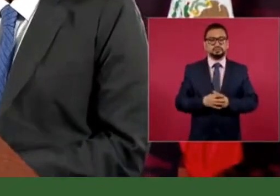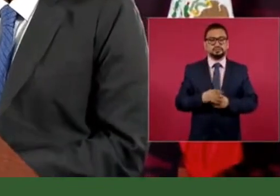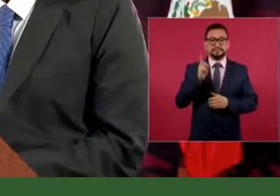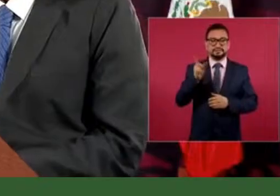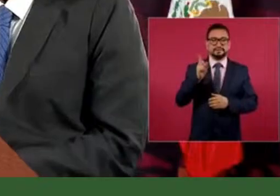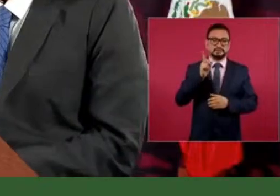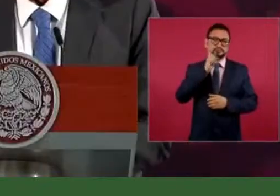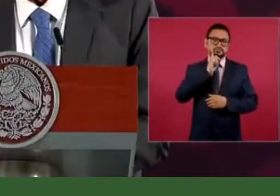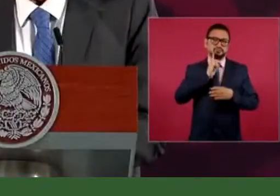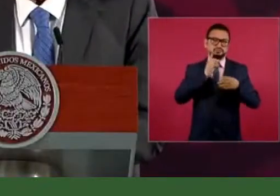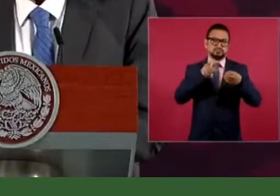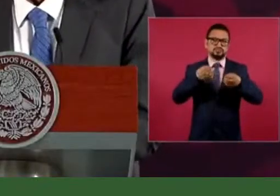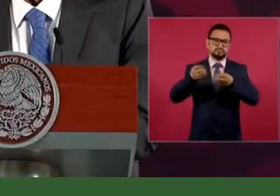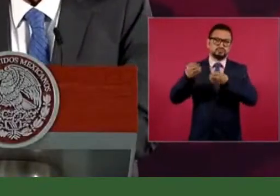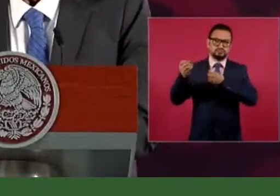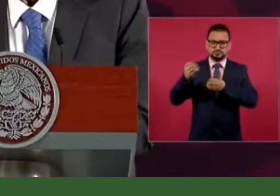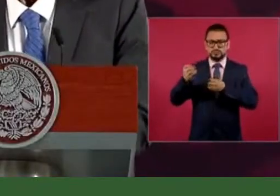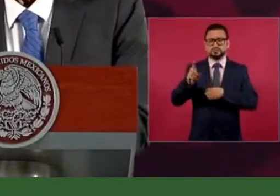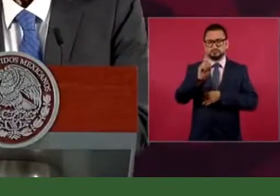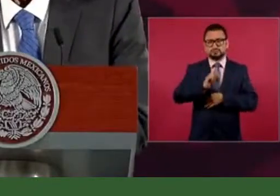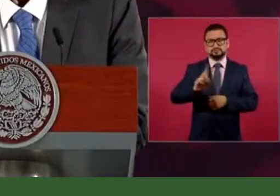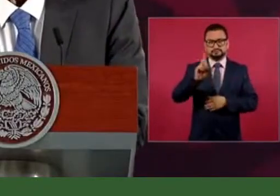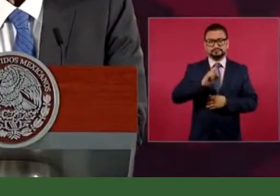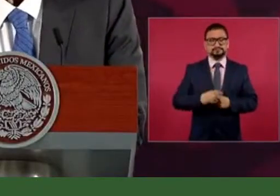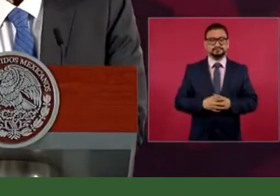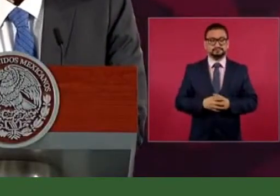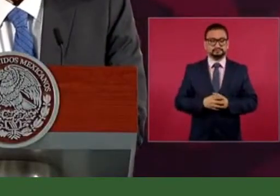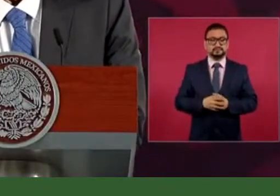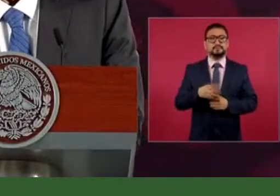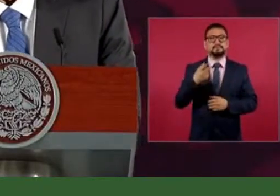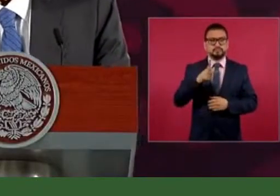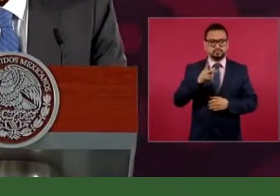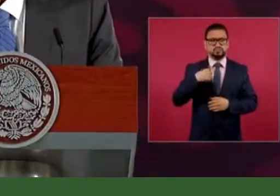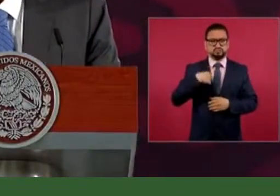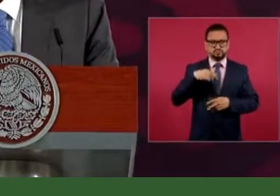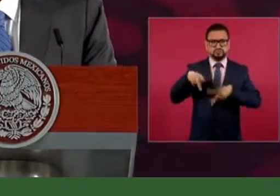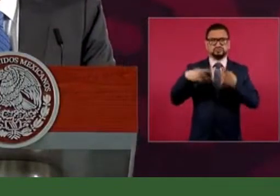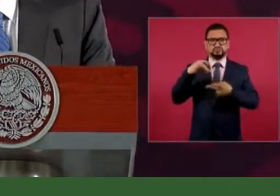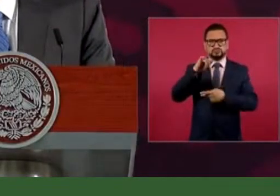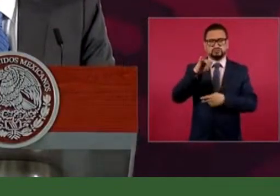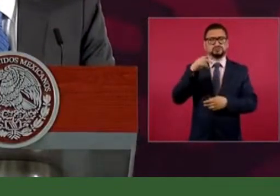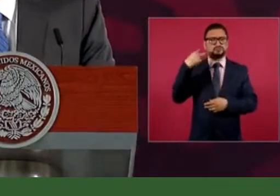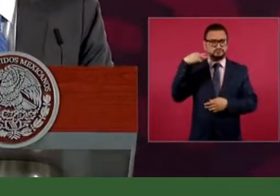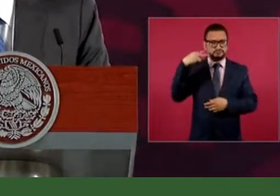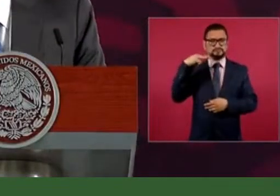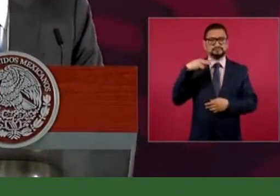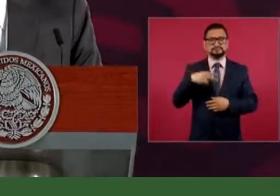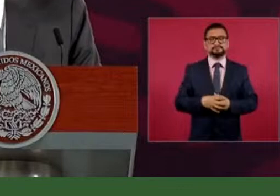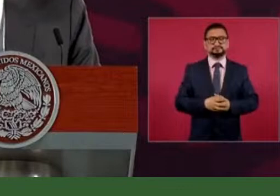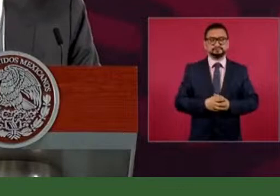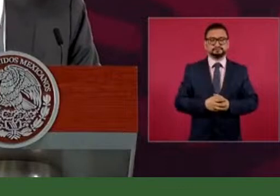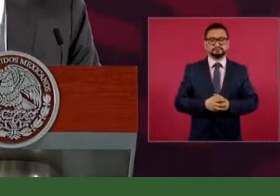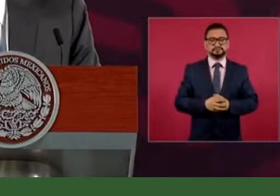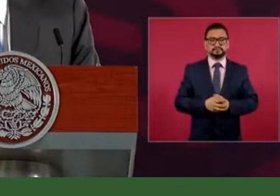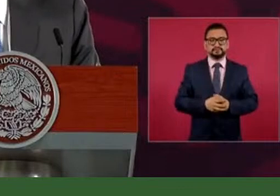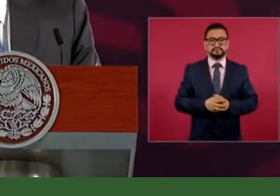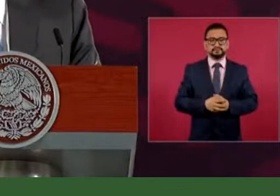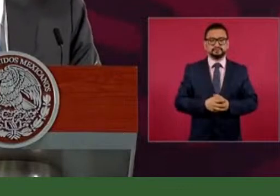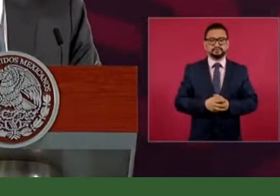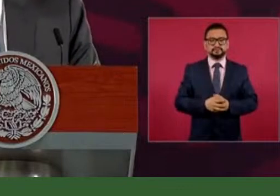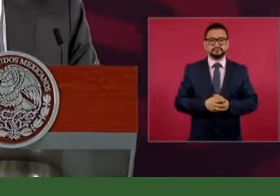tiene compromisos acá el domingo, pero yo sí voy a estar el domingo en Veracruz, porque vamos